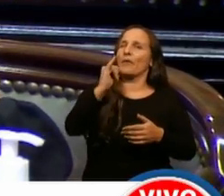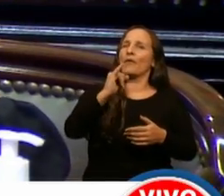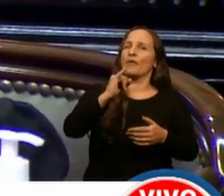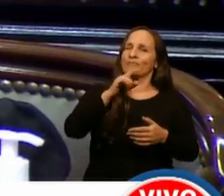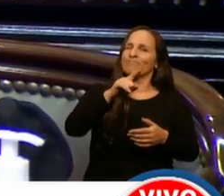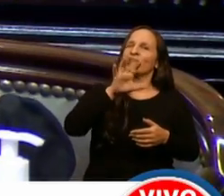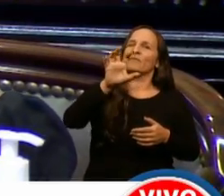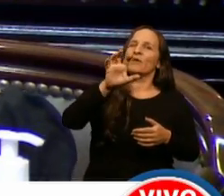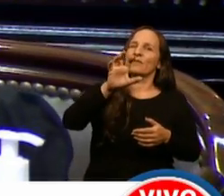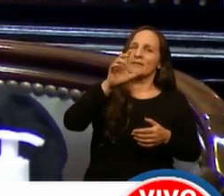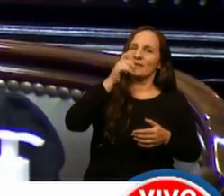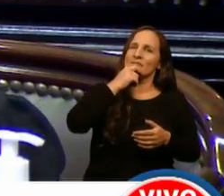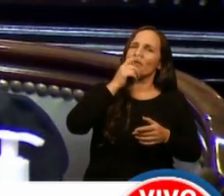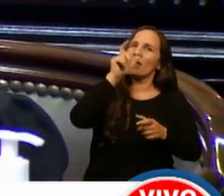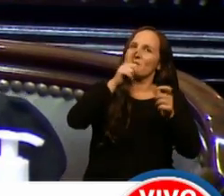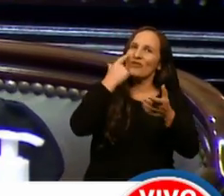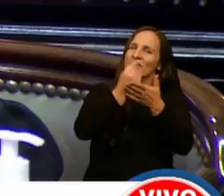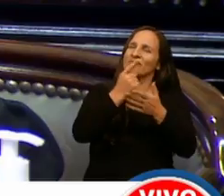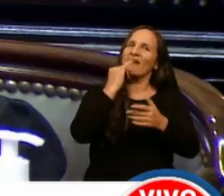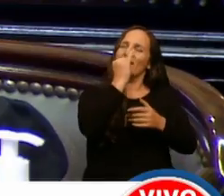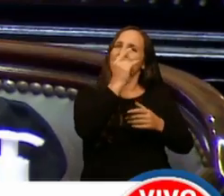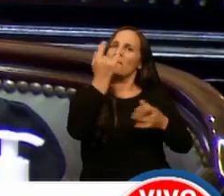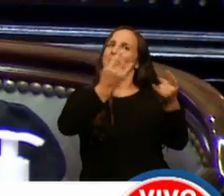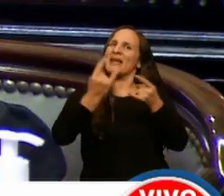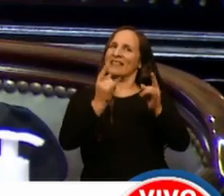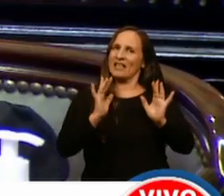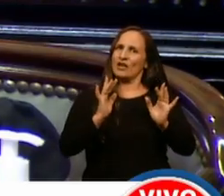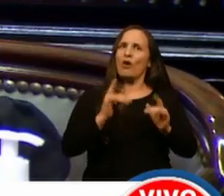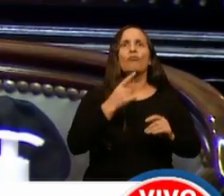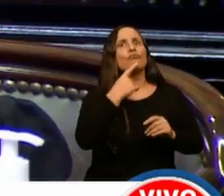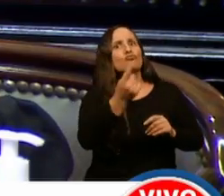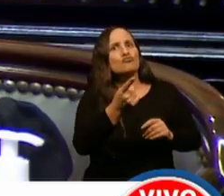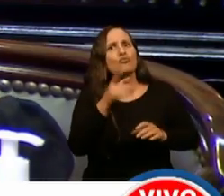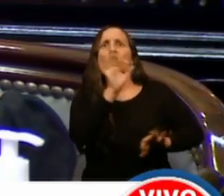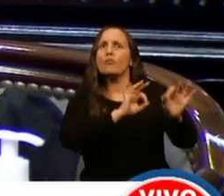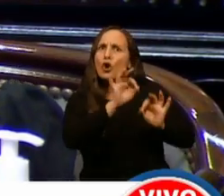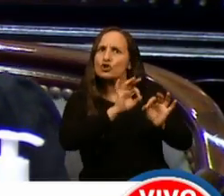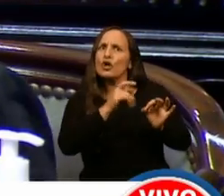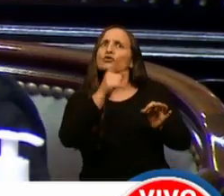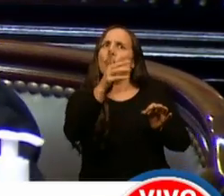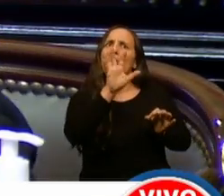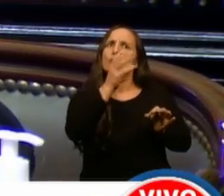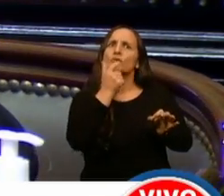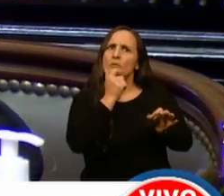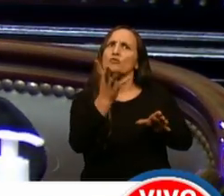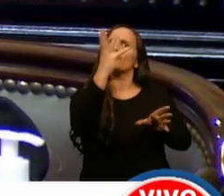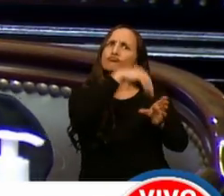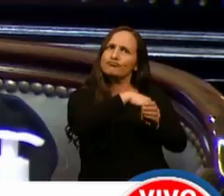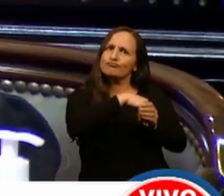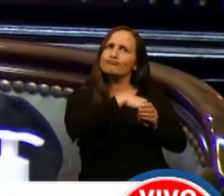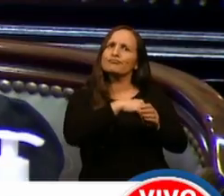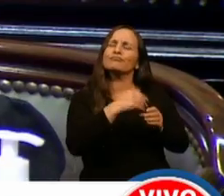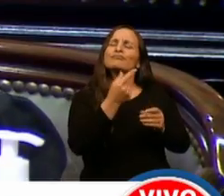mendocinos anunciaron un proyecto que incluía mendoza en los beneficios de lo que actualmente es la tarifa